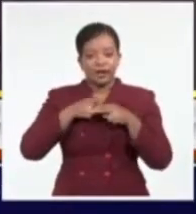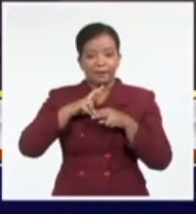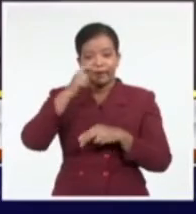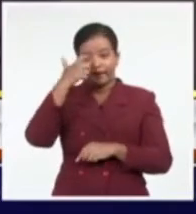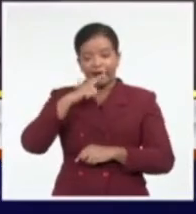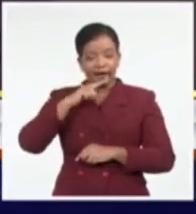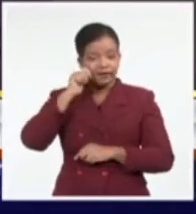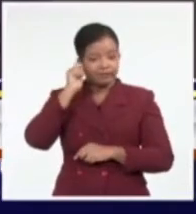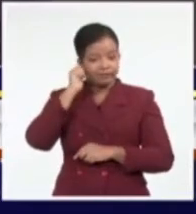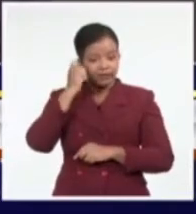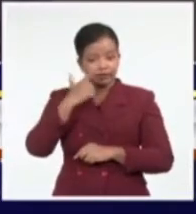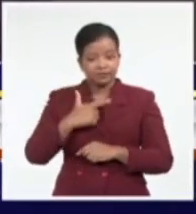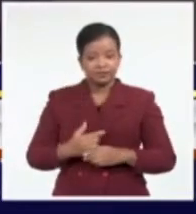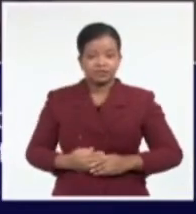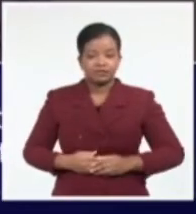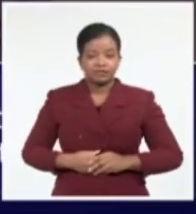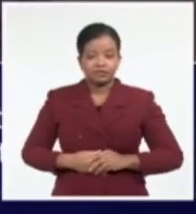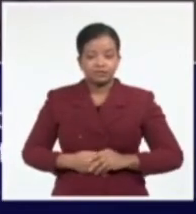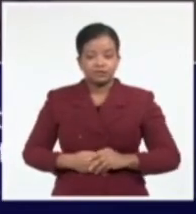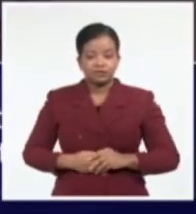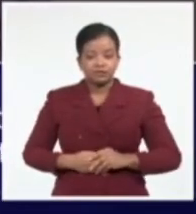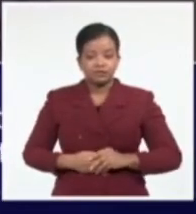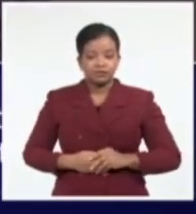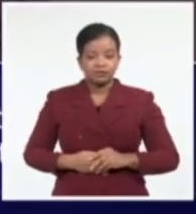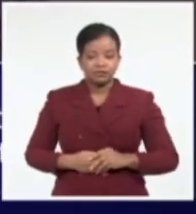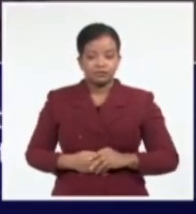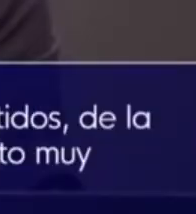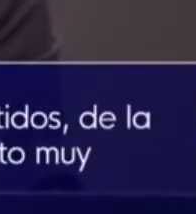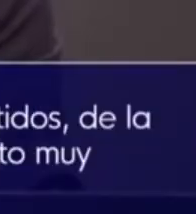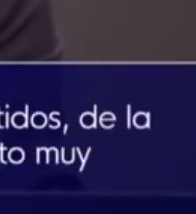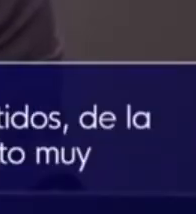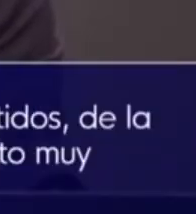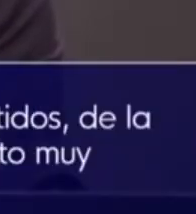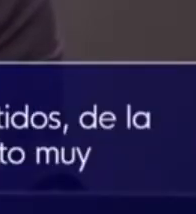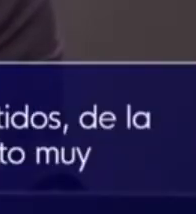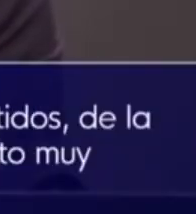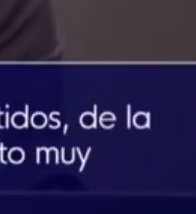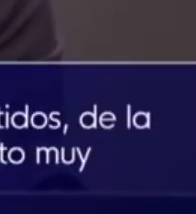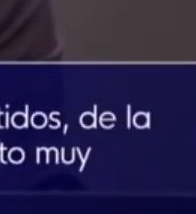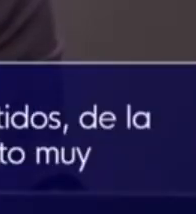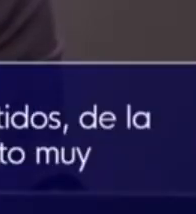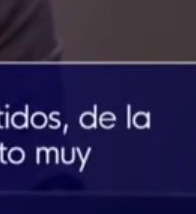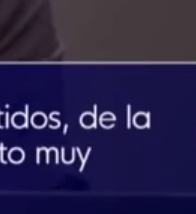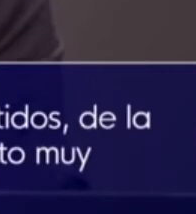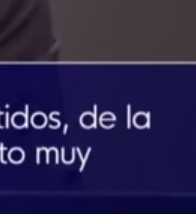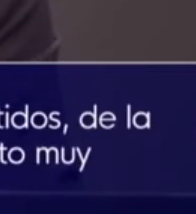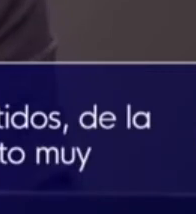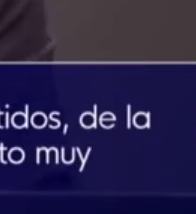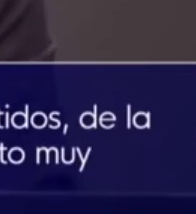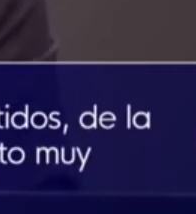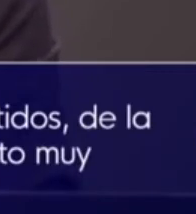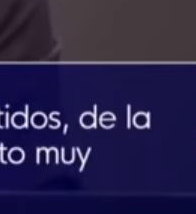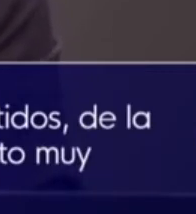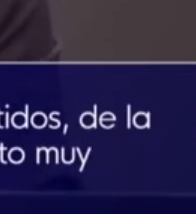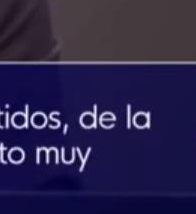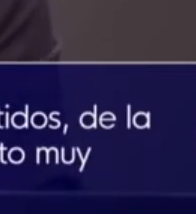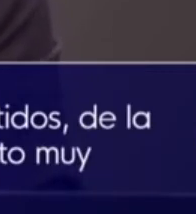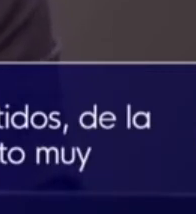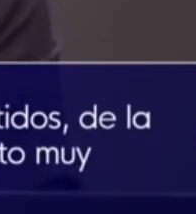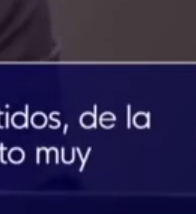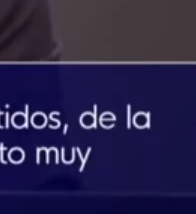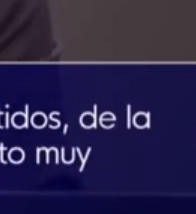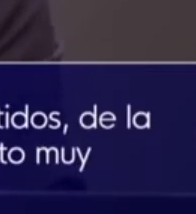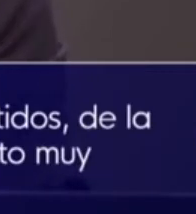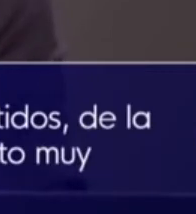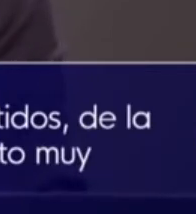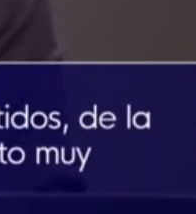unique situation, as long as we battle together to having had always this